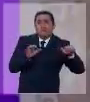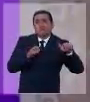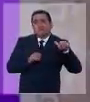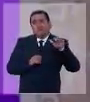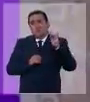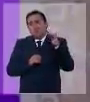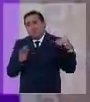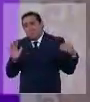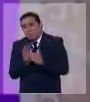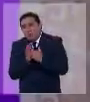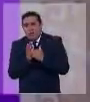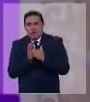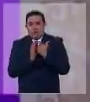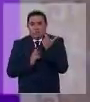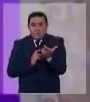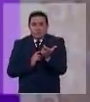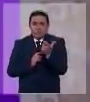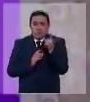mensuales.